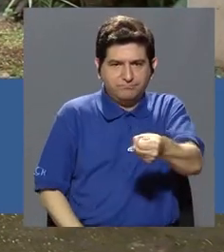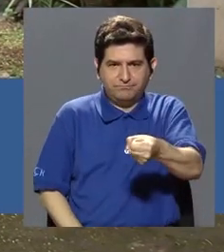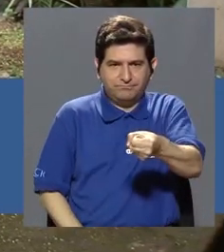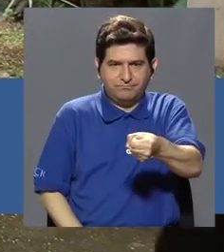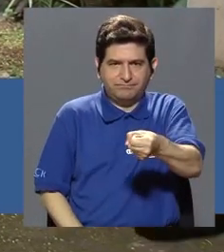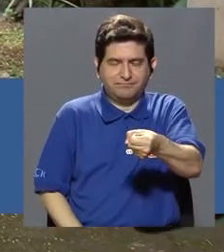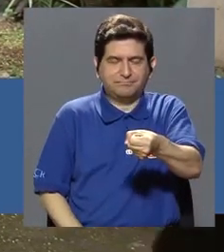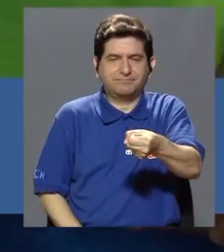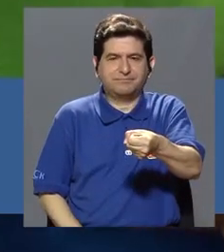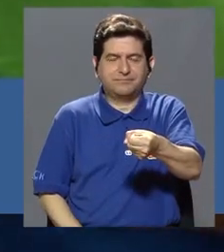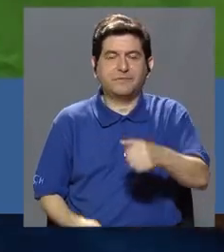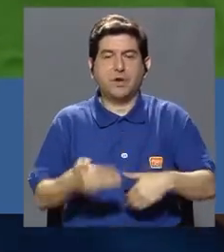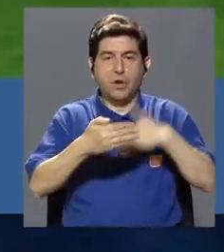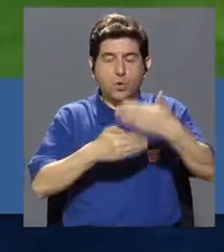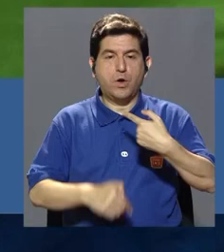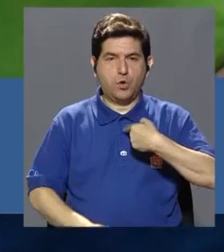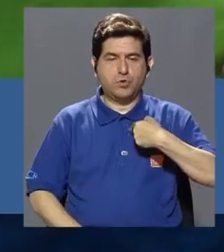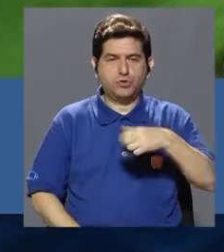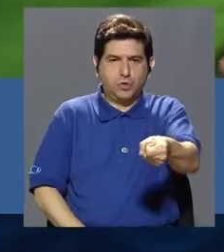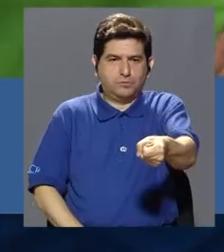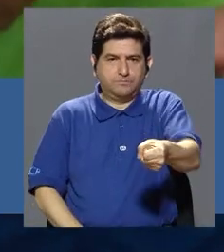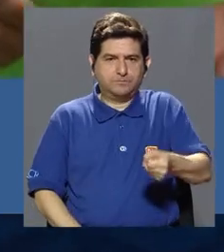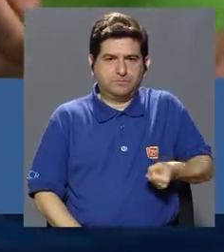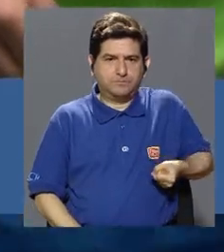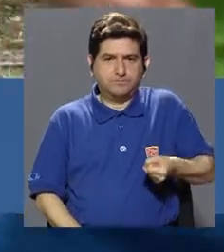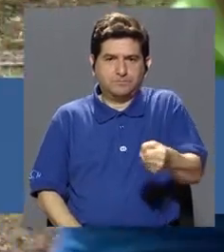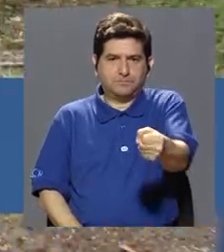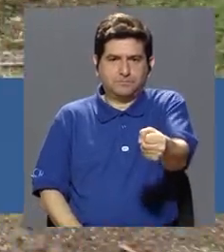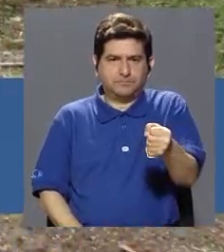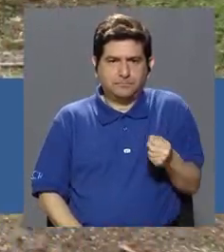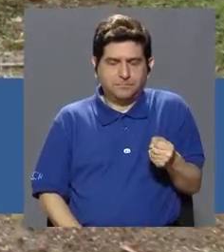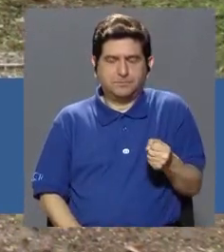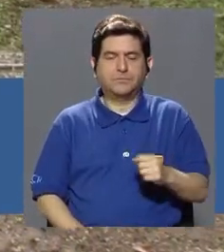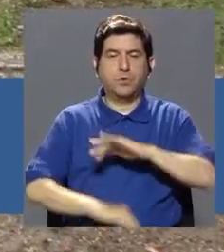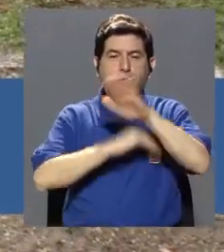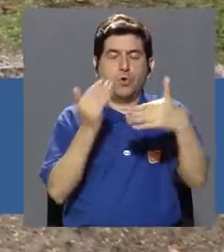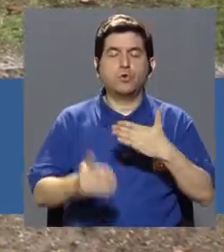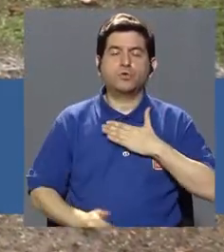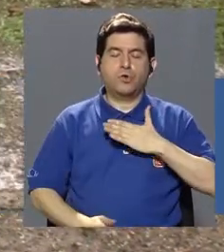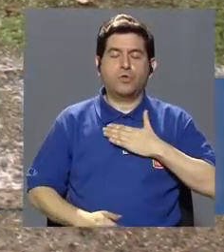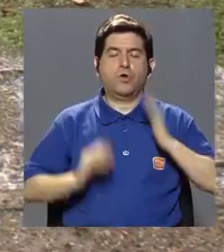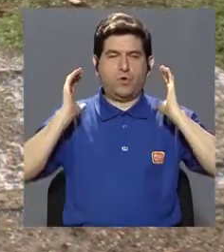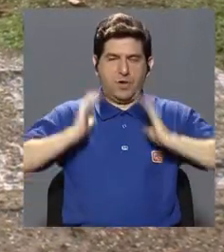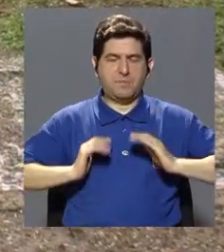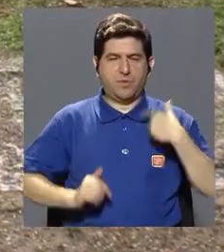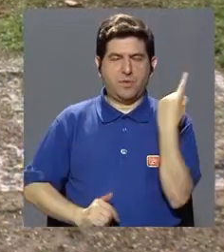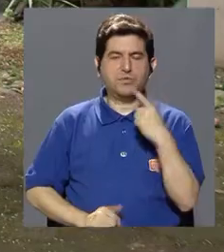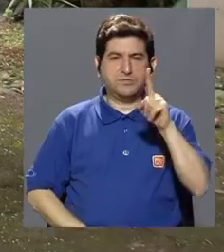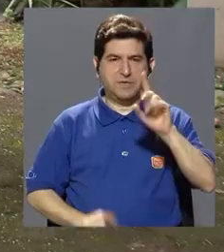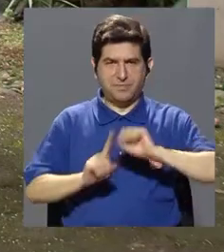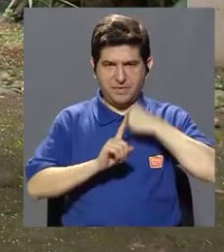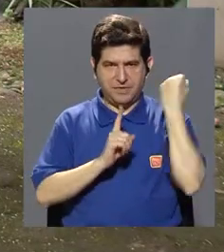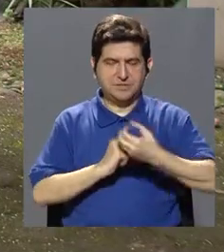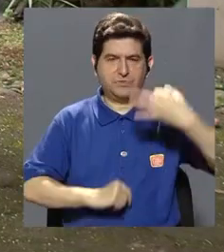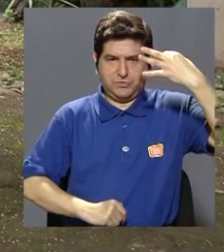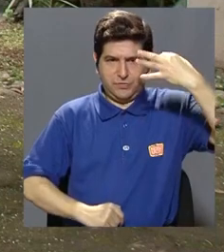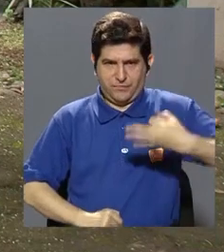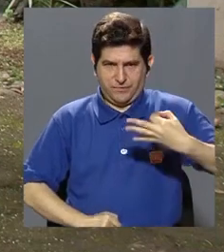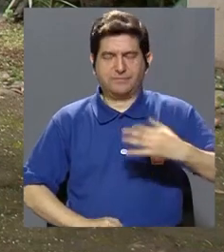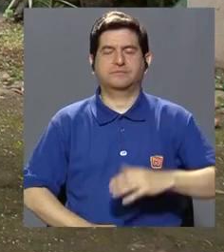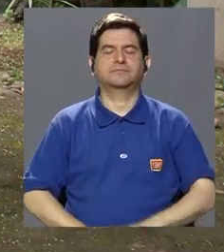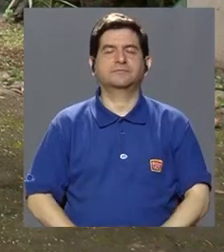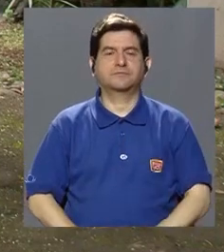liga. Después realizo la tracción, controlo que mi cuerpo esté siempre en una postura